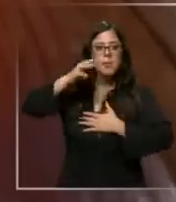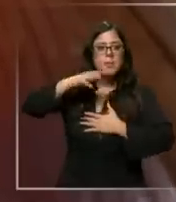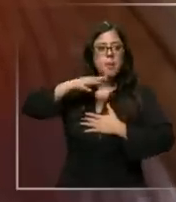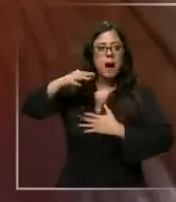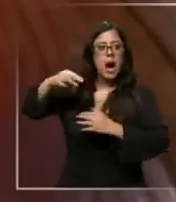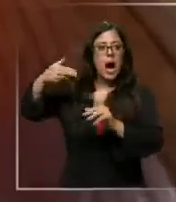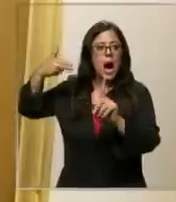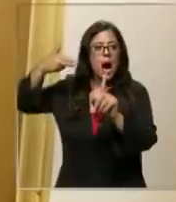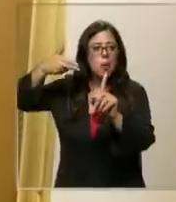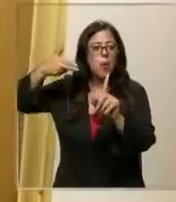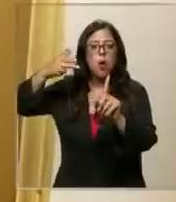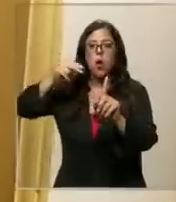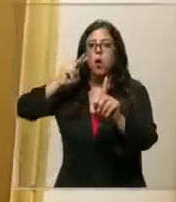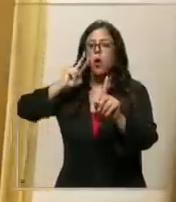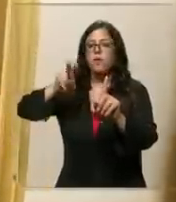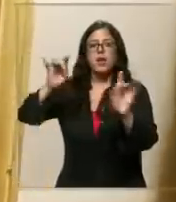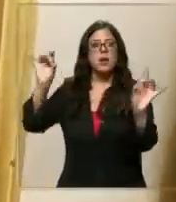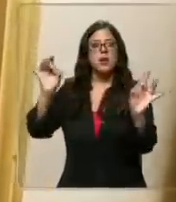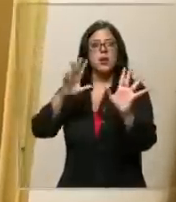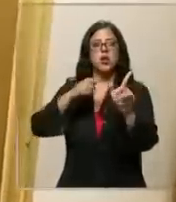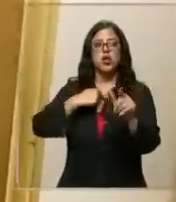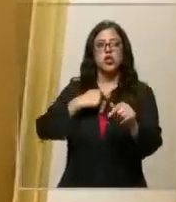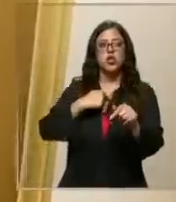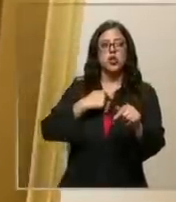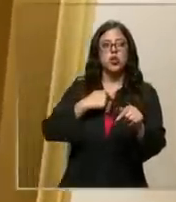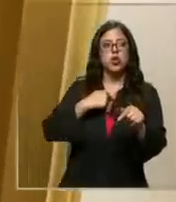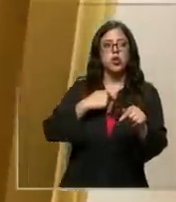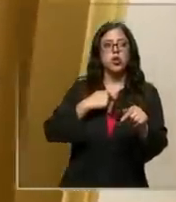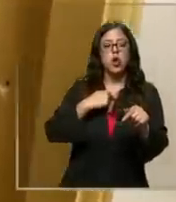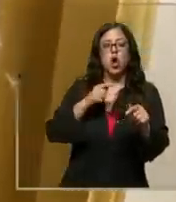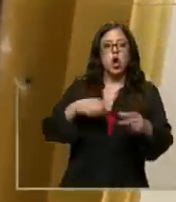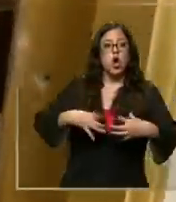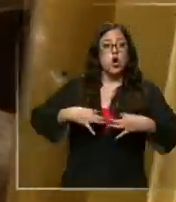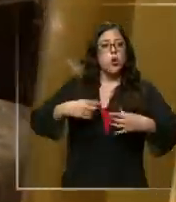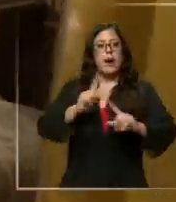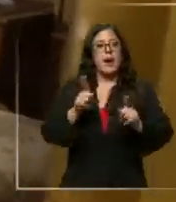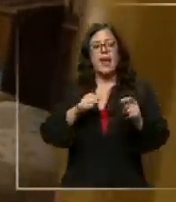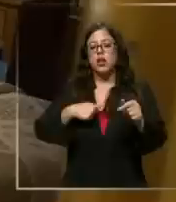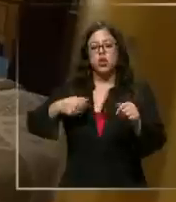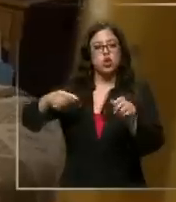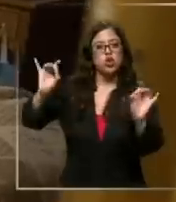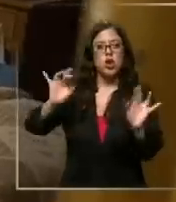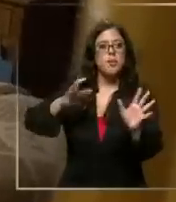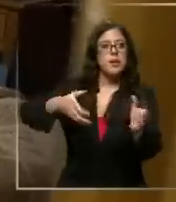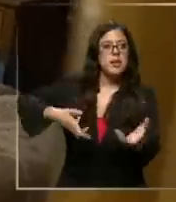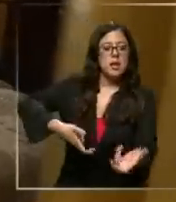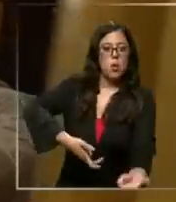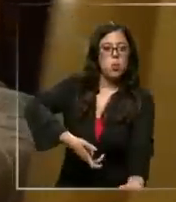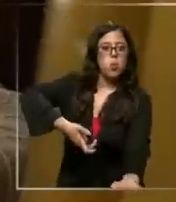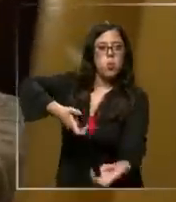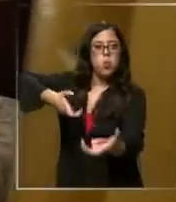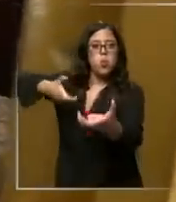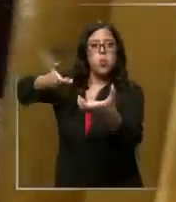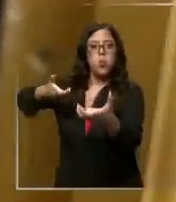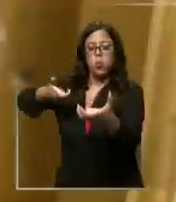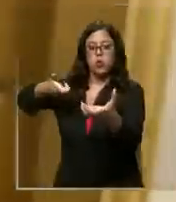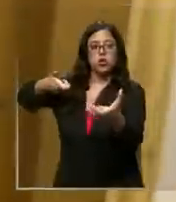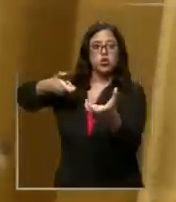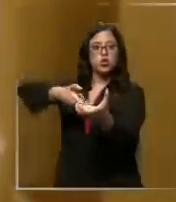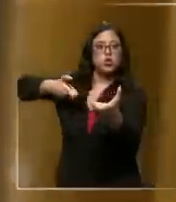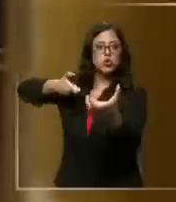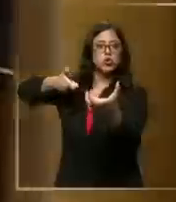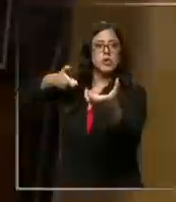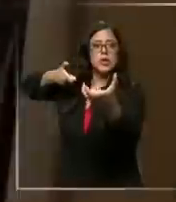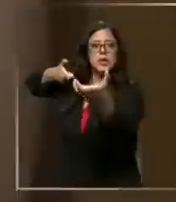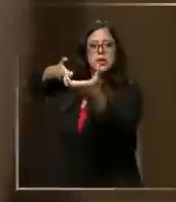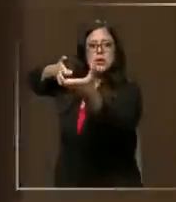es algo grave que serio me devuelvo no alcanzo a vestirme saco mi alma que la tengo aquí saco cargador la cargo y